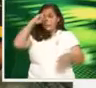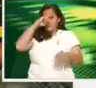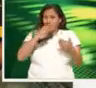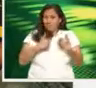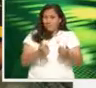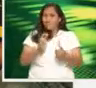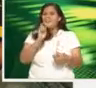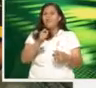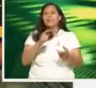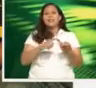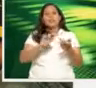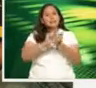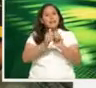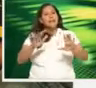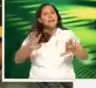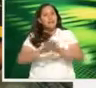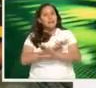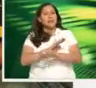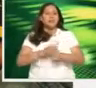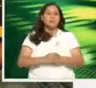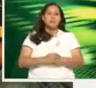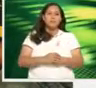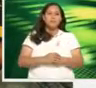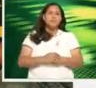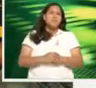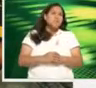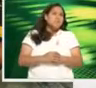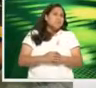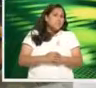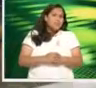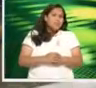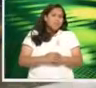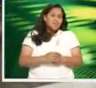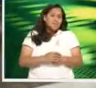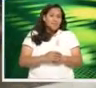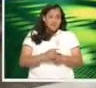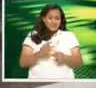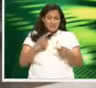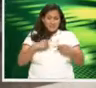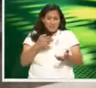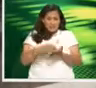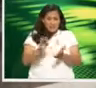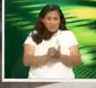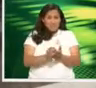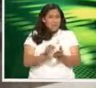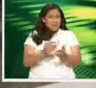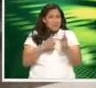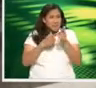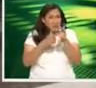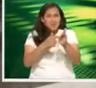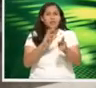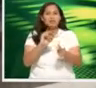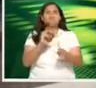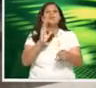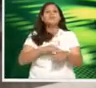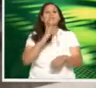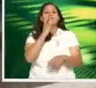única constante es el cambio y que no sobrevive el más fuerte necesariamente, sino sobrevive el que